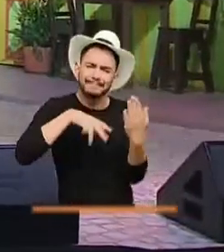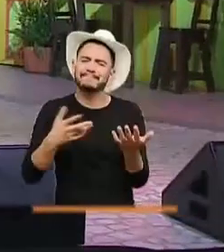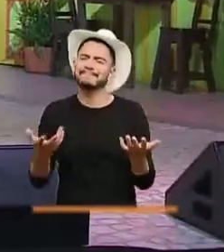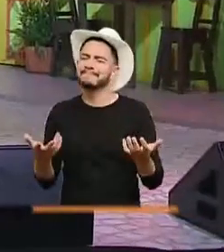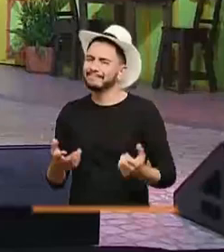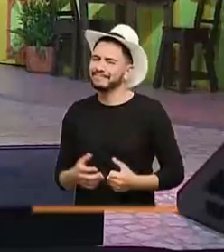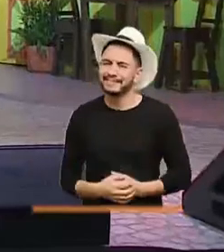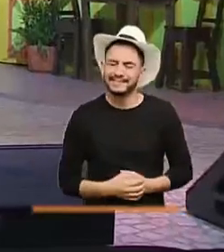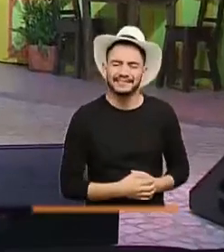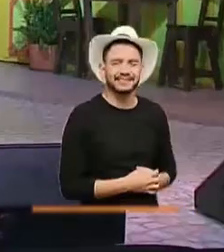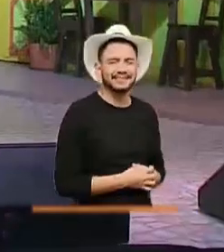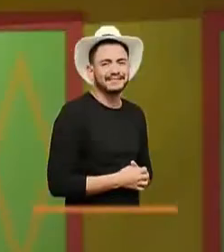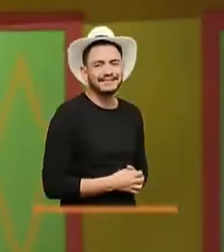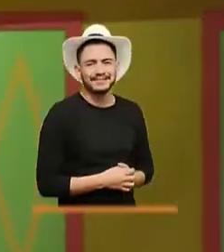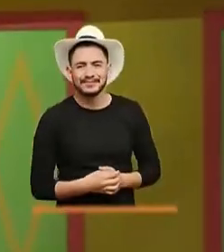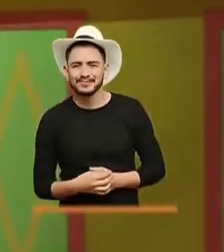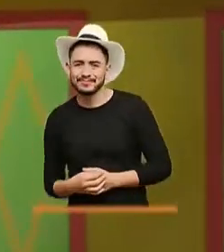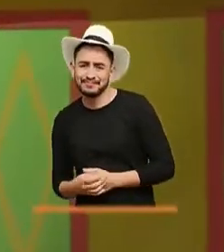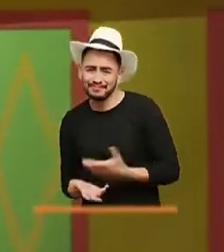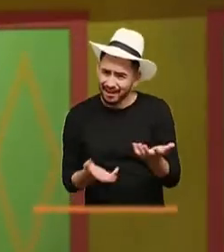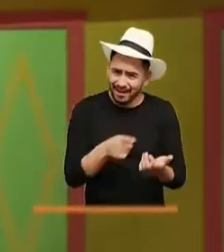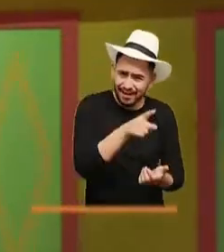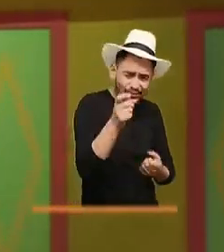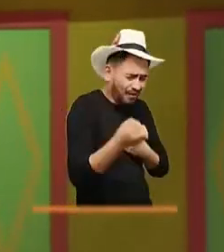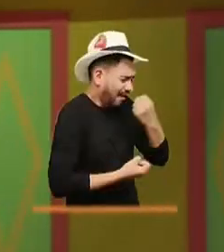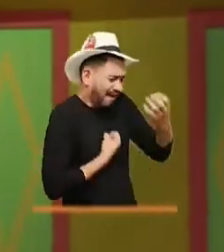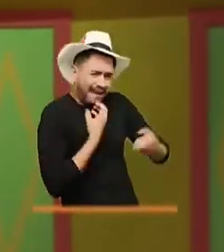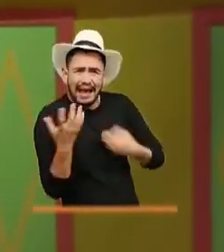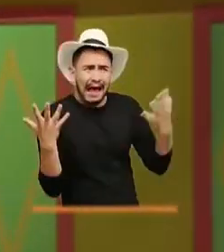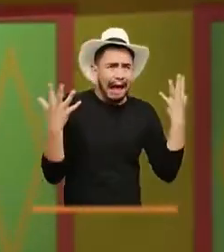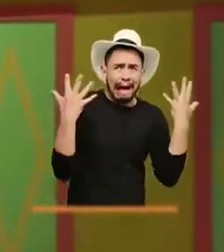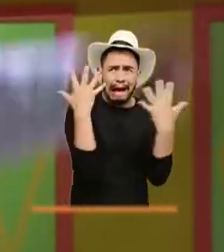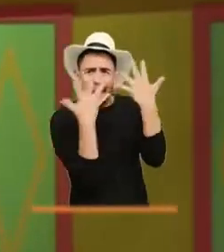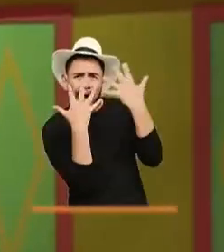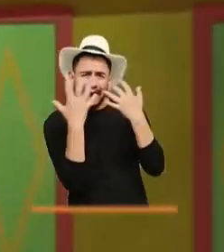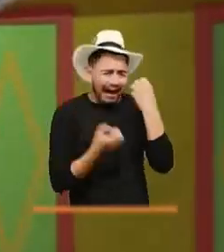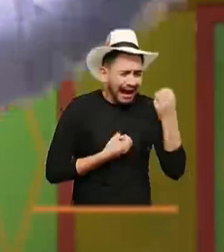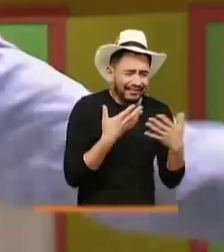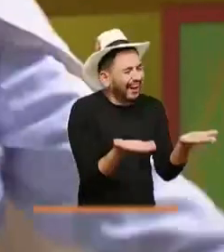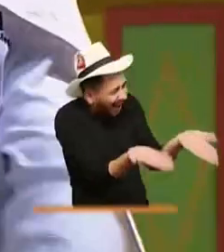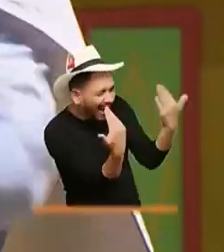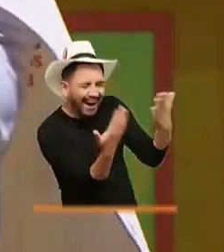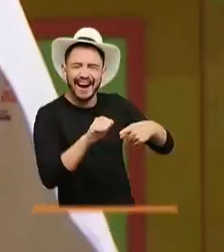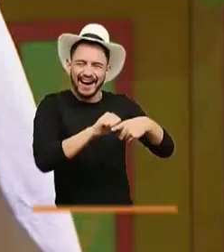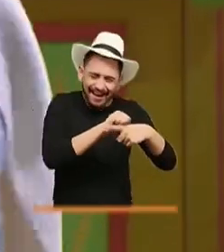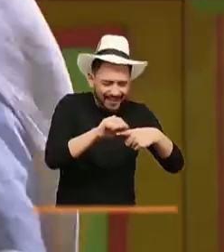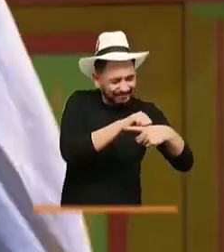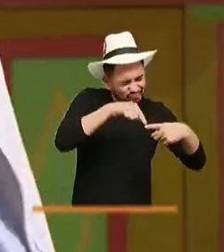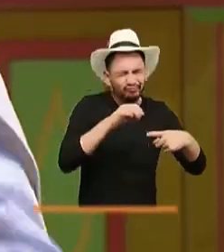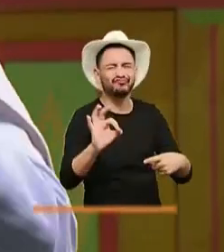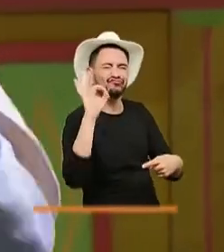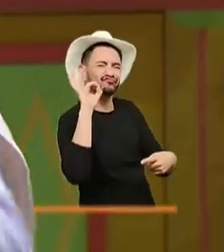Usted que está quedadito, hágale escriba bonito para que siga